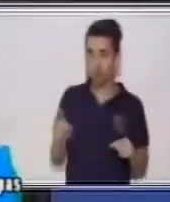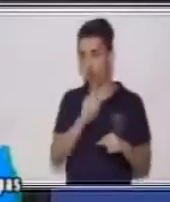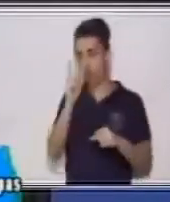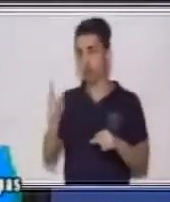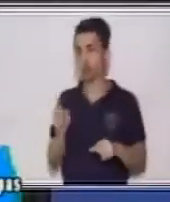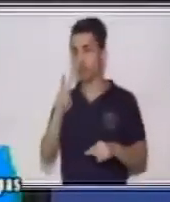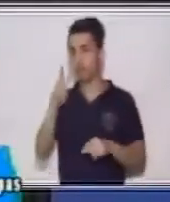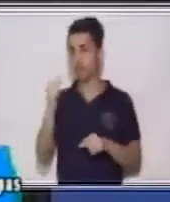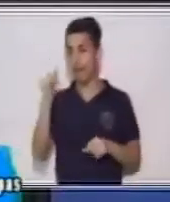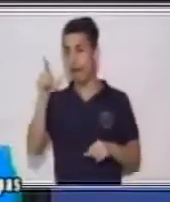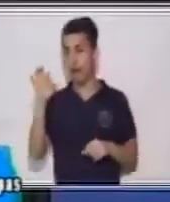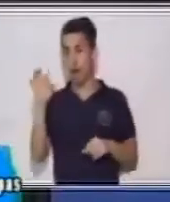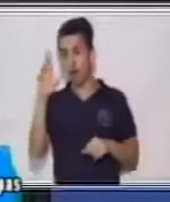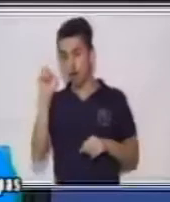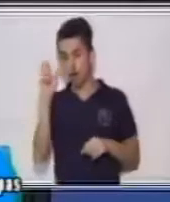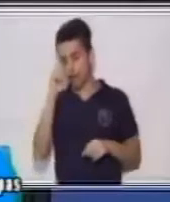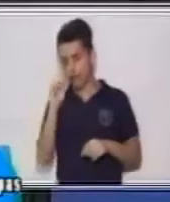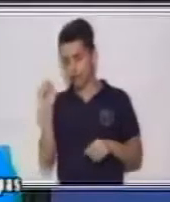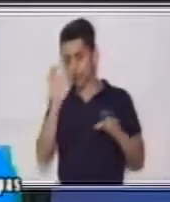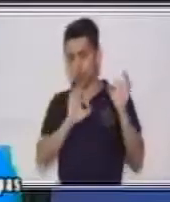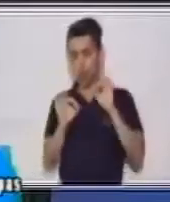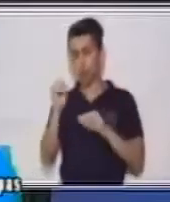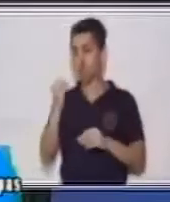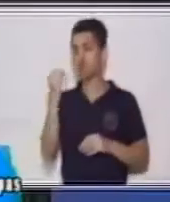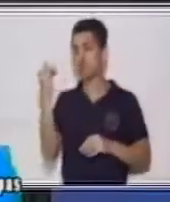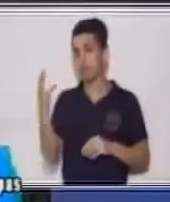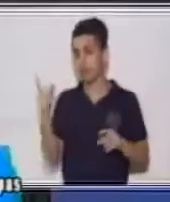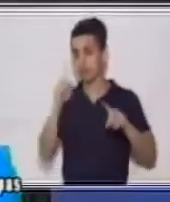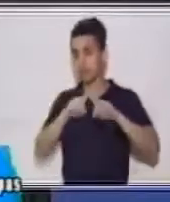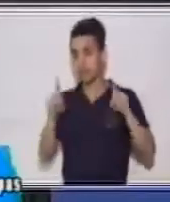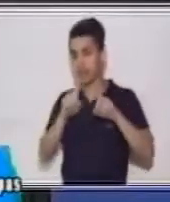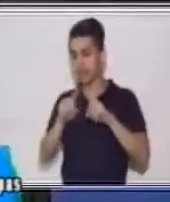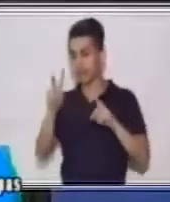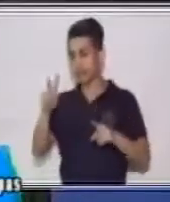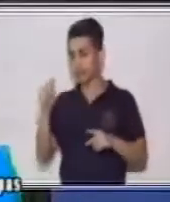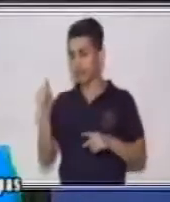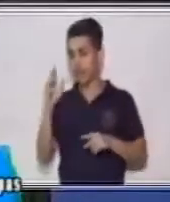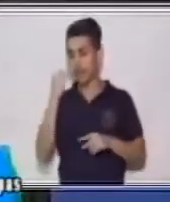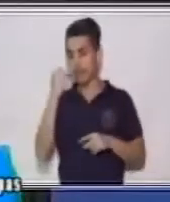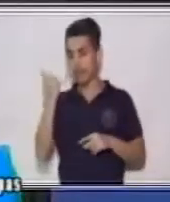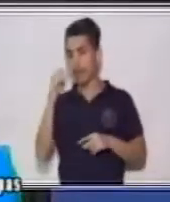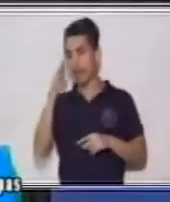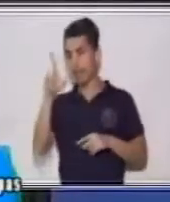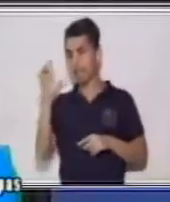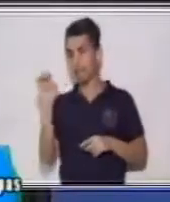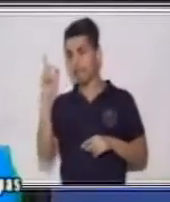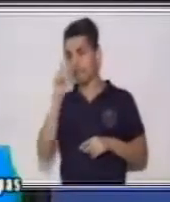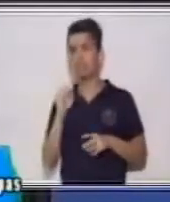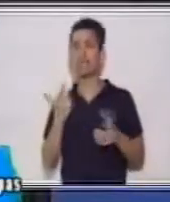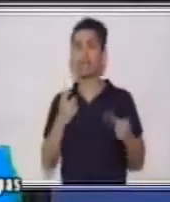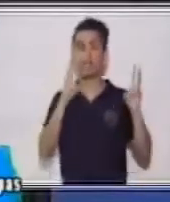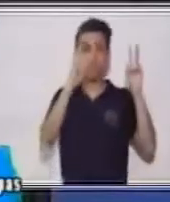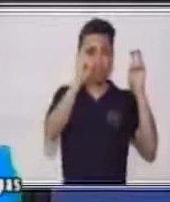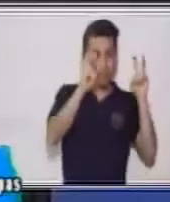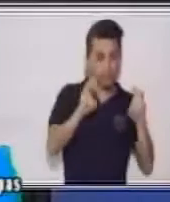varias variables. ¿Qué es una variable? Significa que va a ser un tema